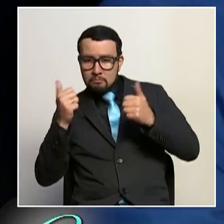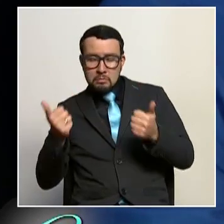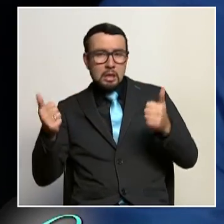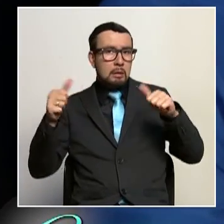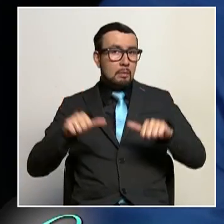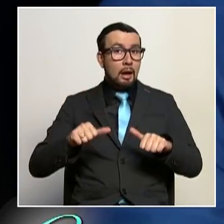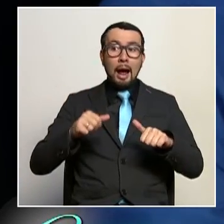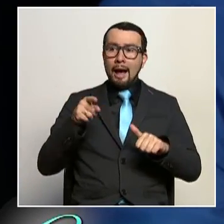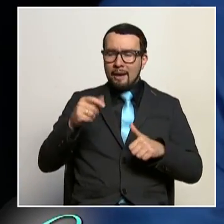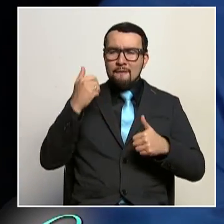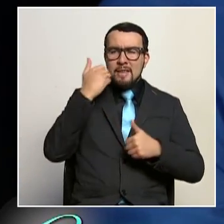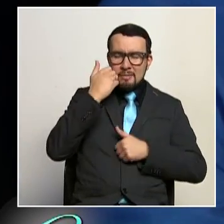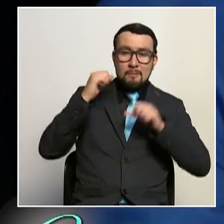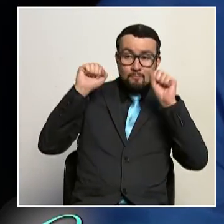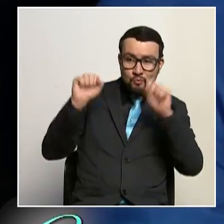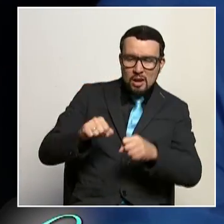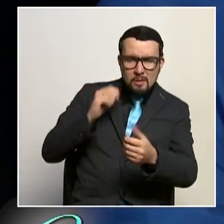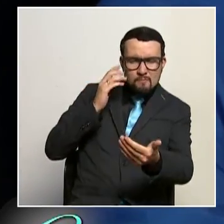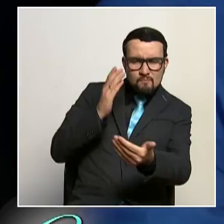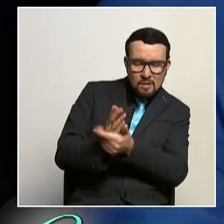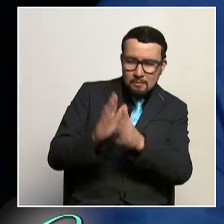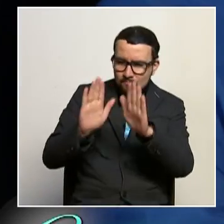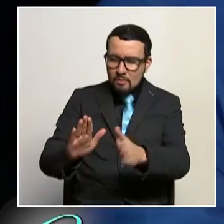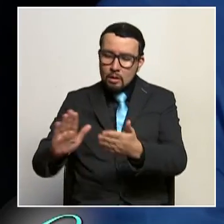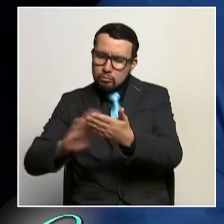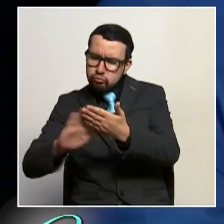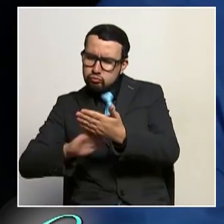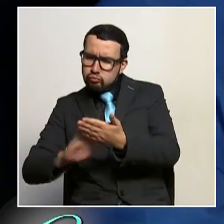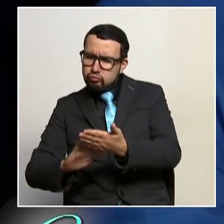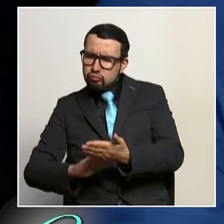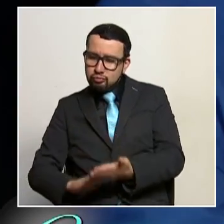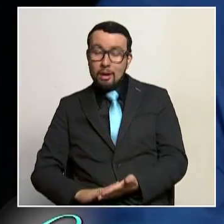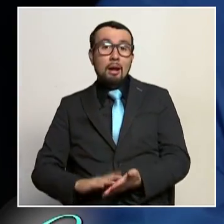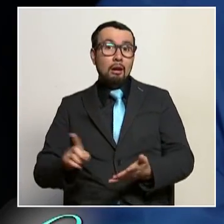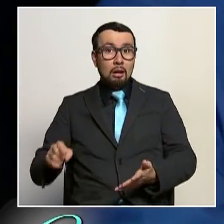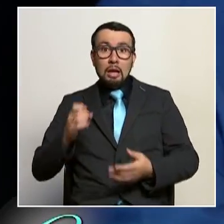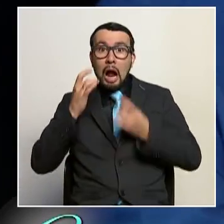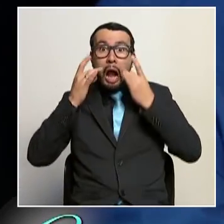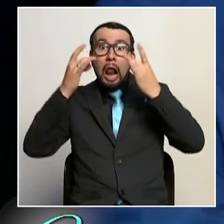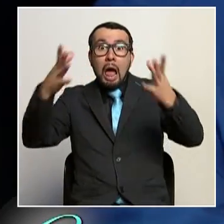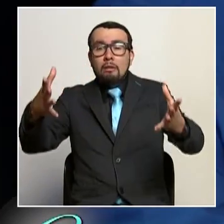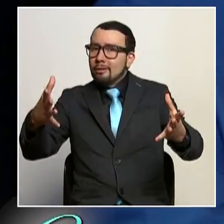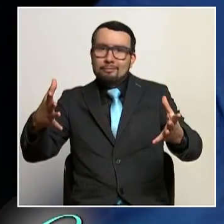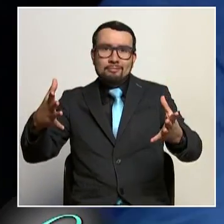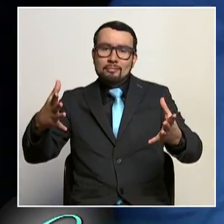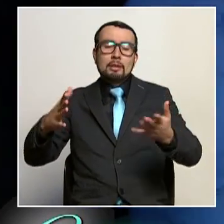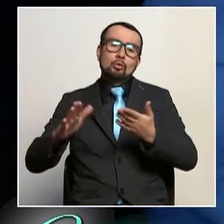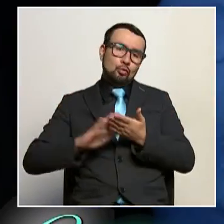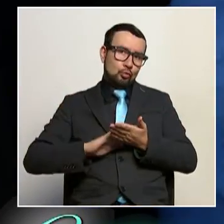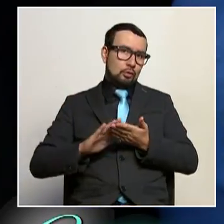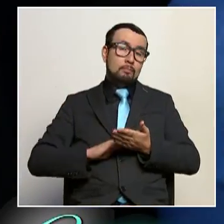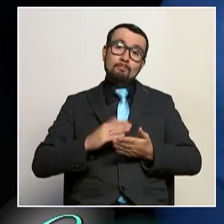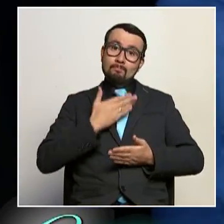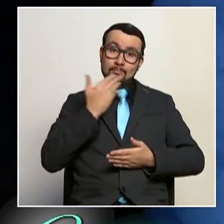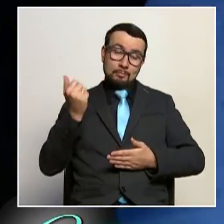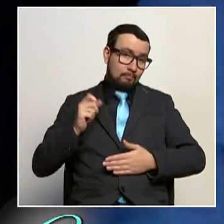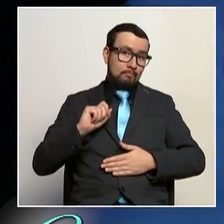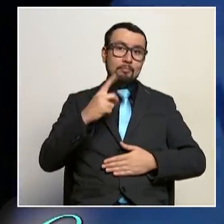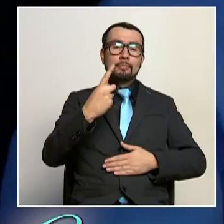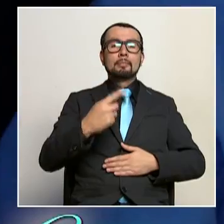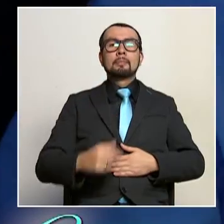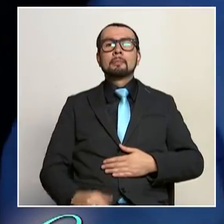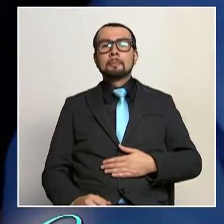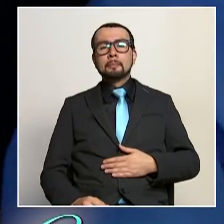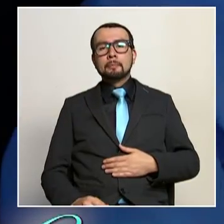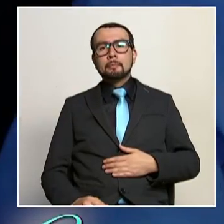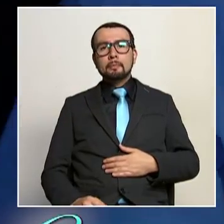la enfermedad podamos abordarla sin mayores complicaciones cuando ya de pronto no podamos hacer nada. Y yo quiero lograr que